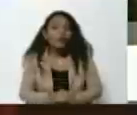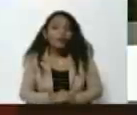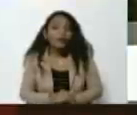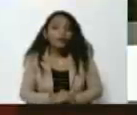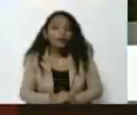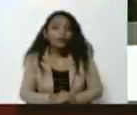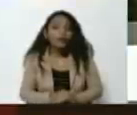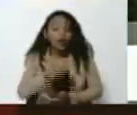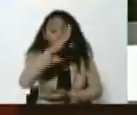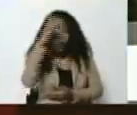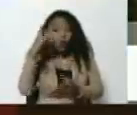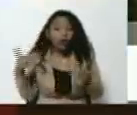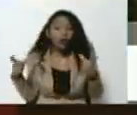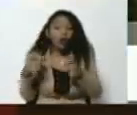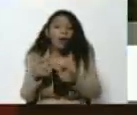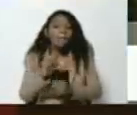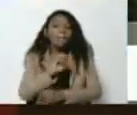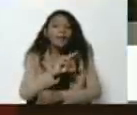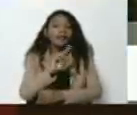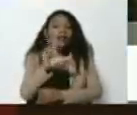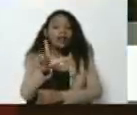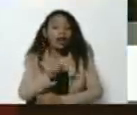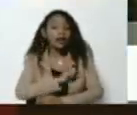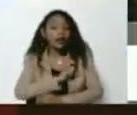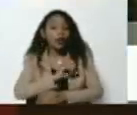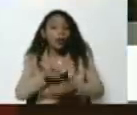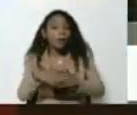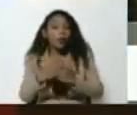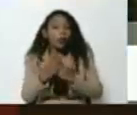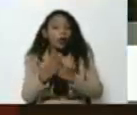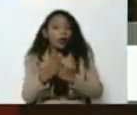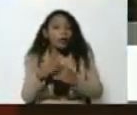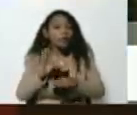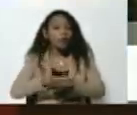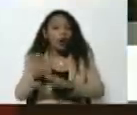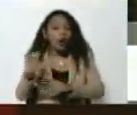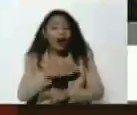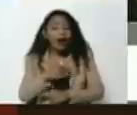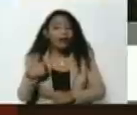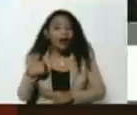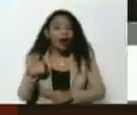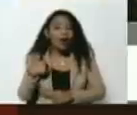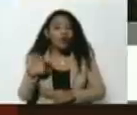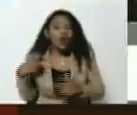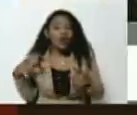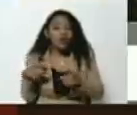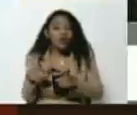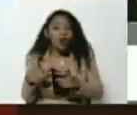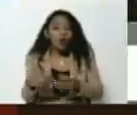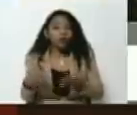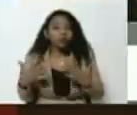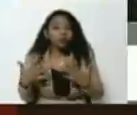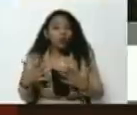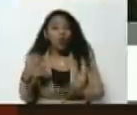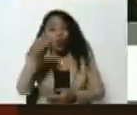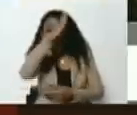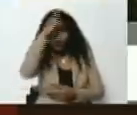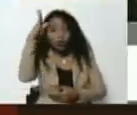Diosdado se reunió con él el 23 de enero en la madrugada porque él quería una reunión urgente con Dios.